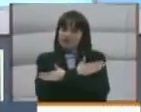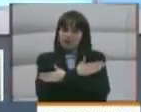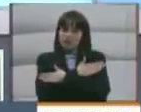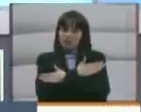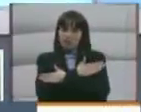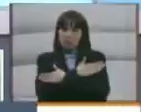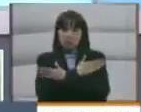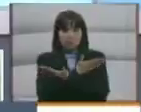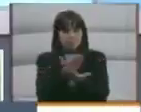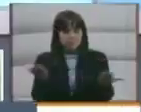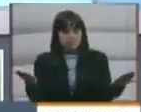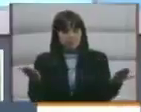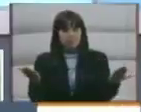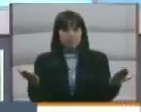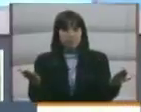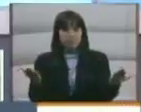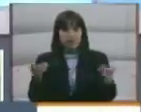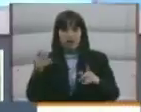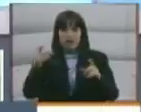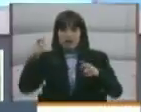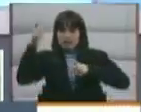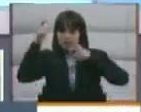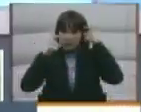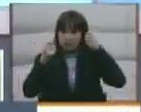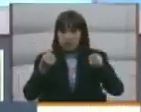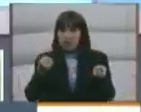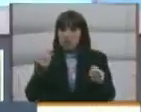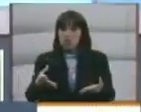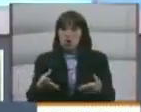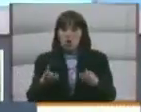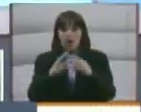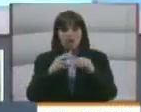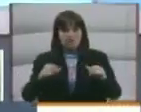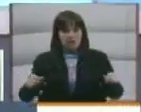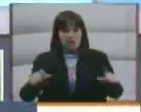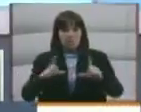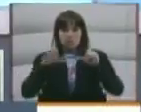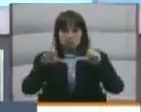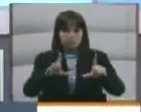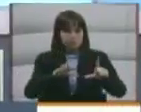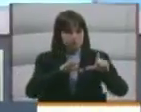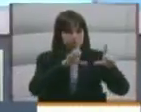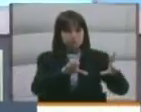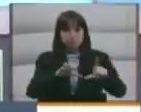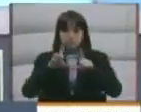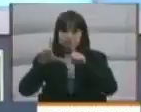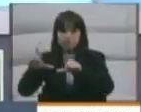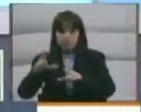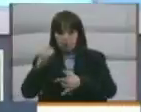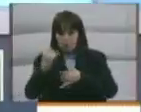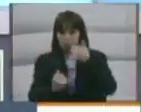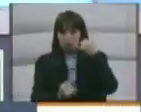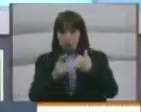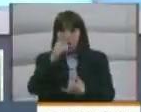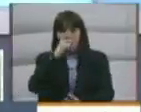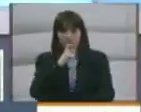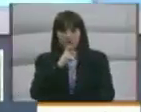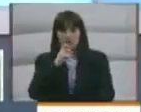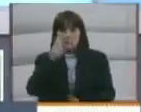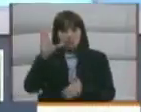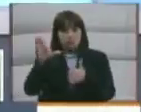Las tierras que les devolvió Chávez a los campesinos y que en estos últimos años le fueron